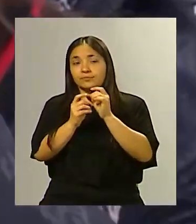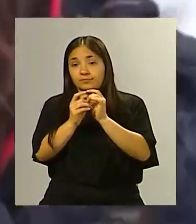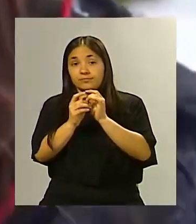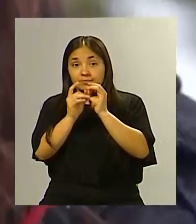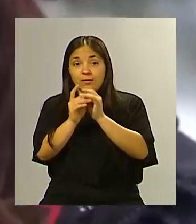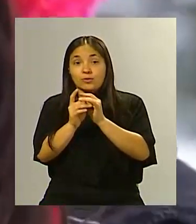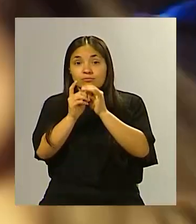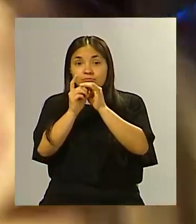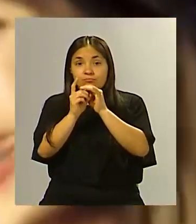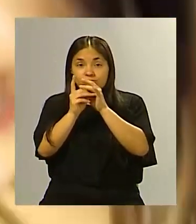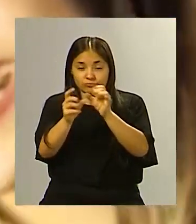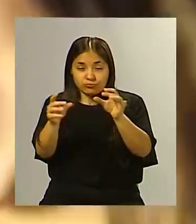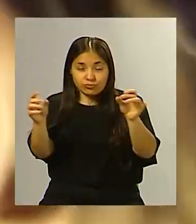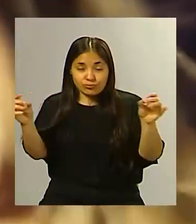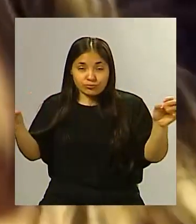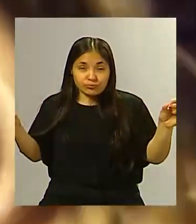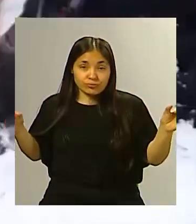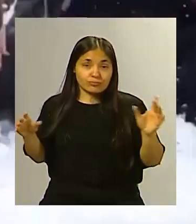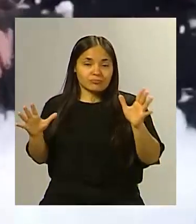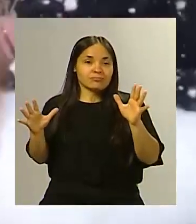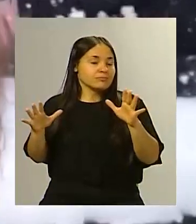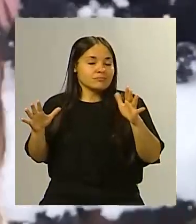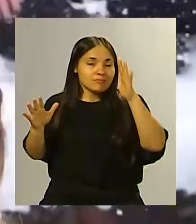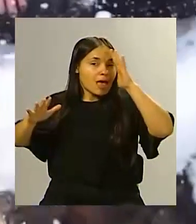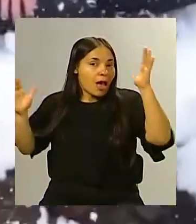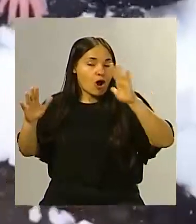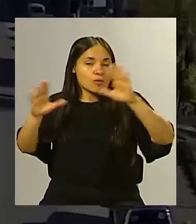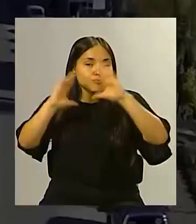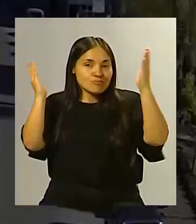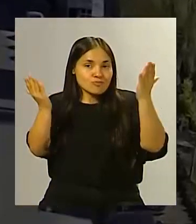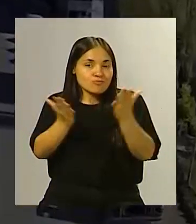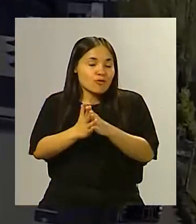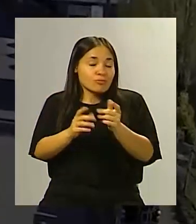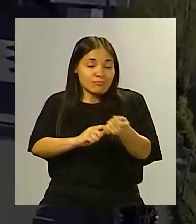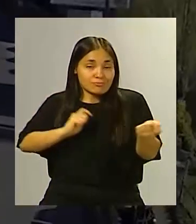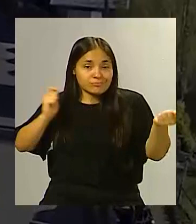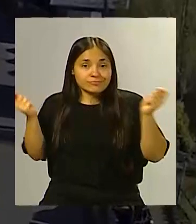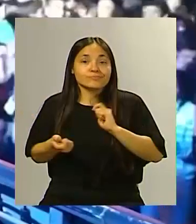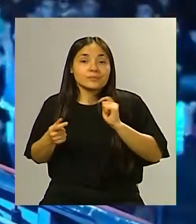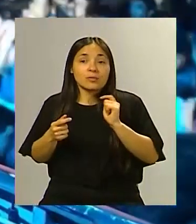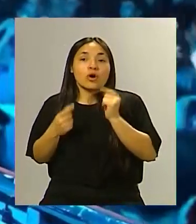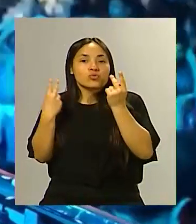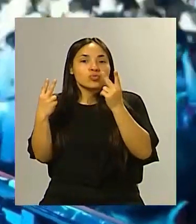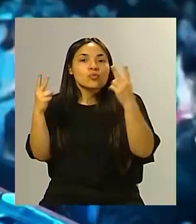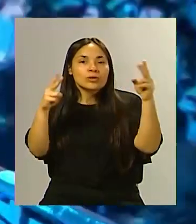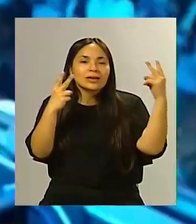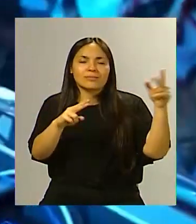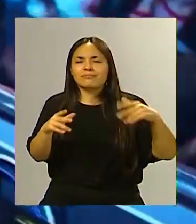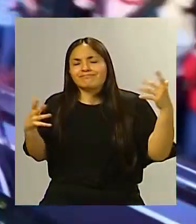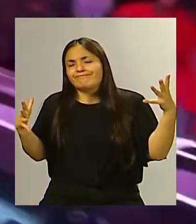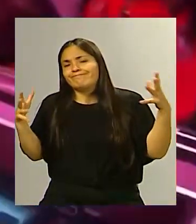ese coronavirus que nos cambió la vida a todos y al turismo afectó y mucho. ¿Cuál fue el balance? Digo, teniendo en cuenta